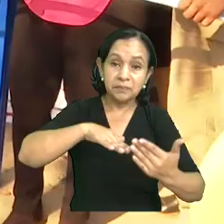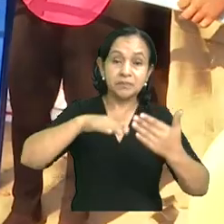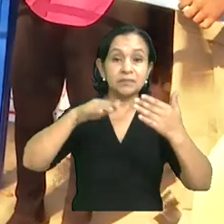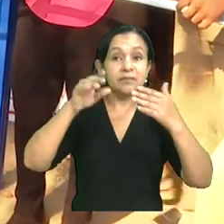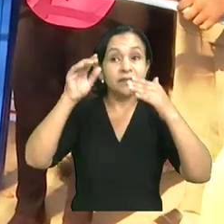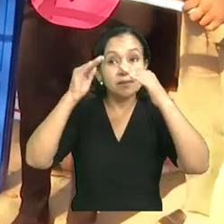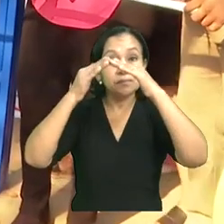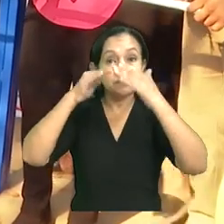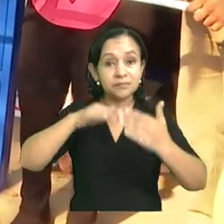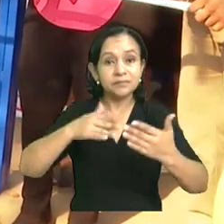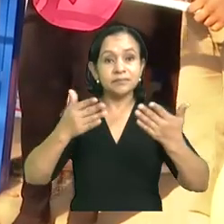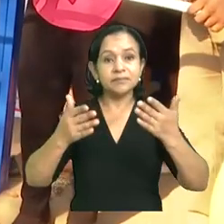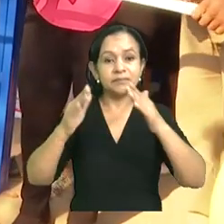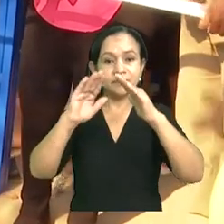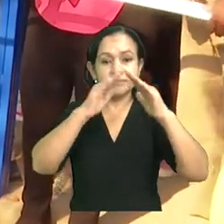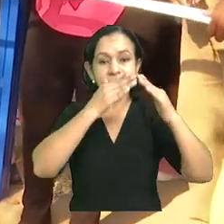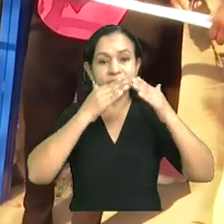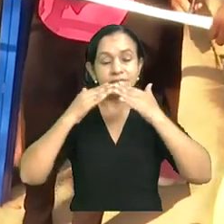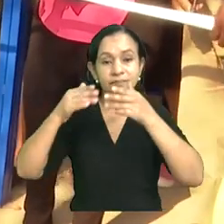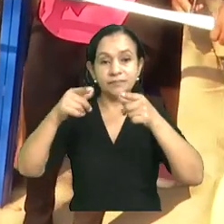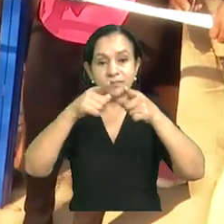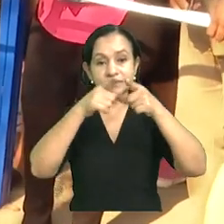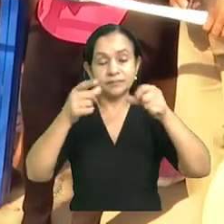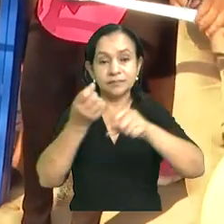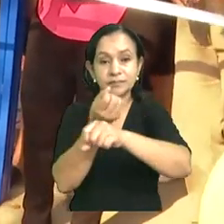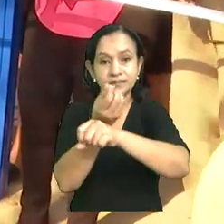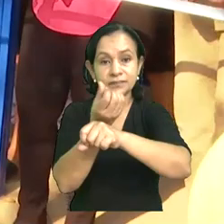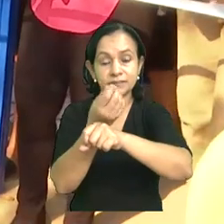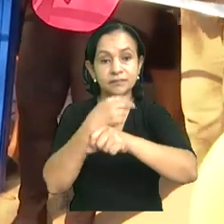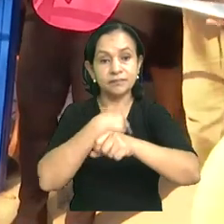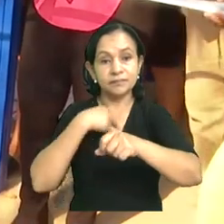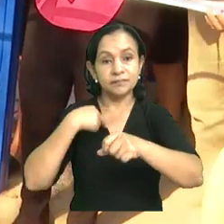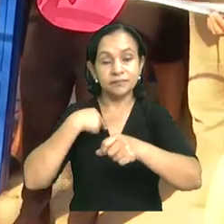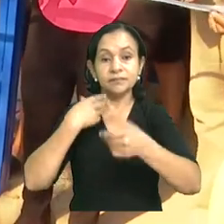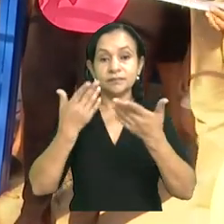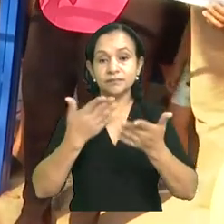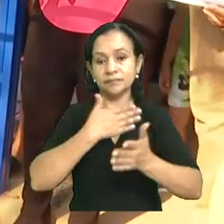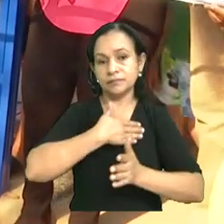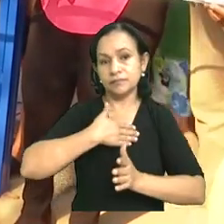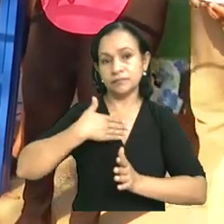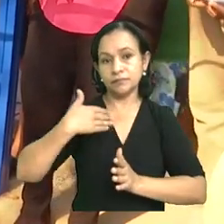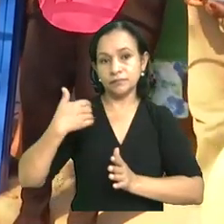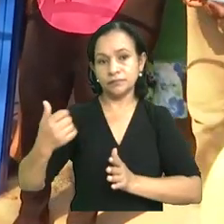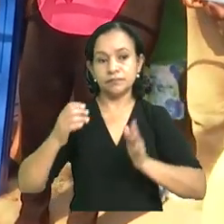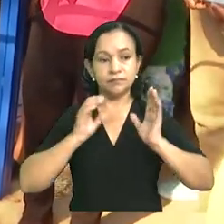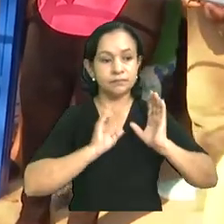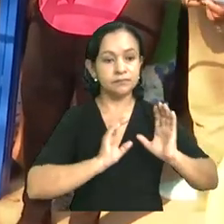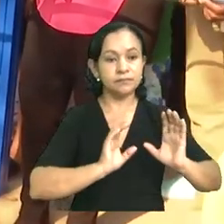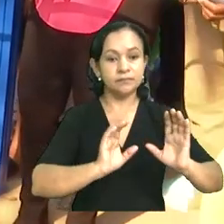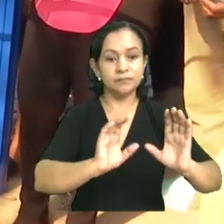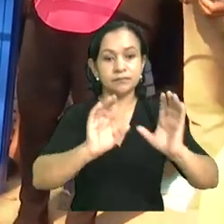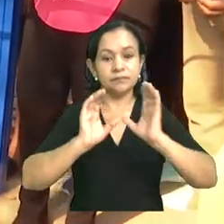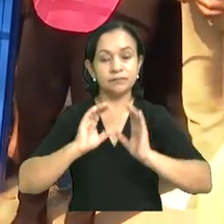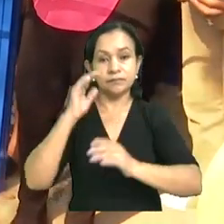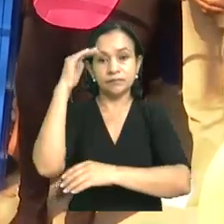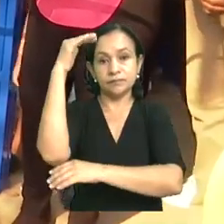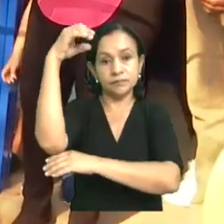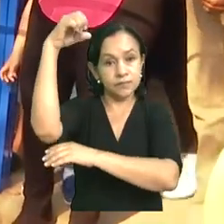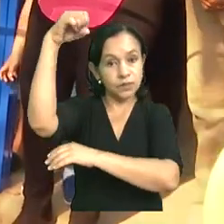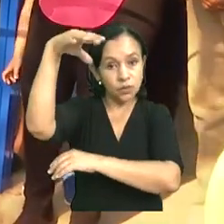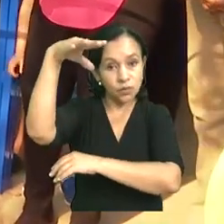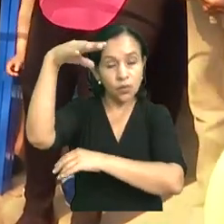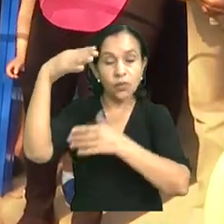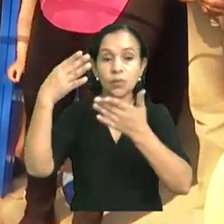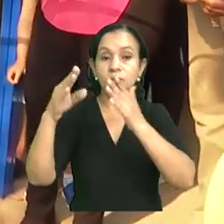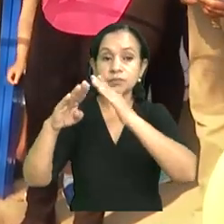techo. En este barrio capitalino, la alcaldía también ha realizado obras de mejoras en calles e iluminación, así como obras